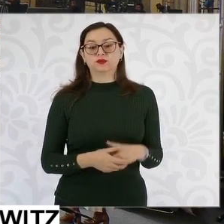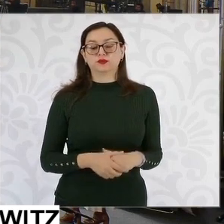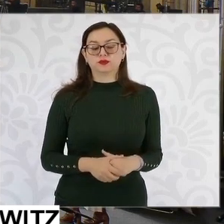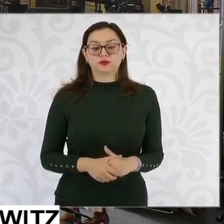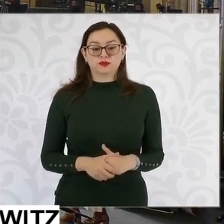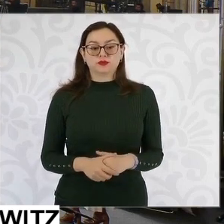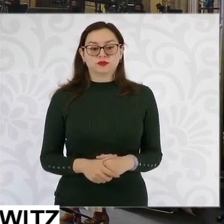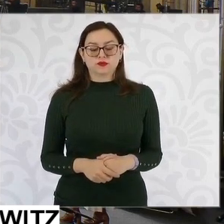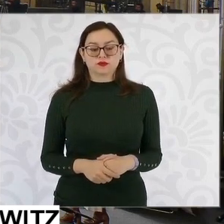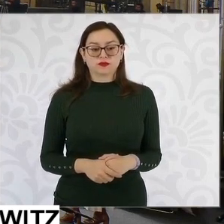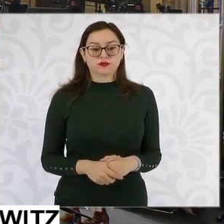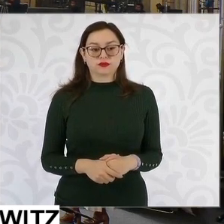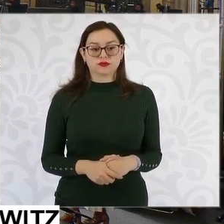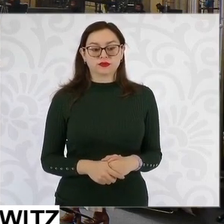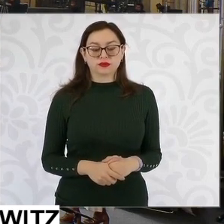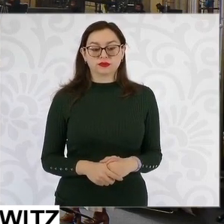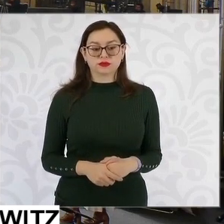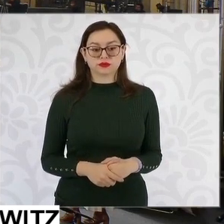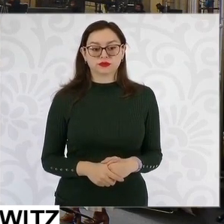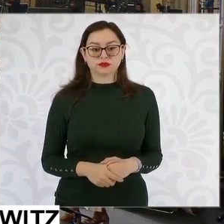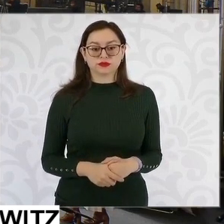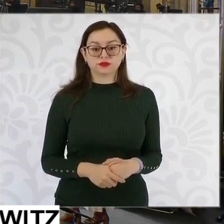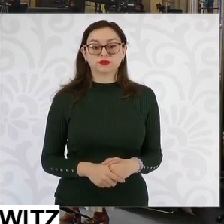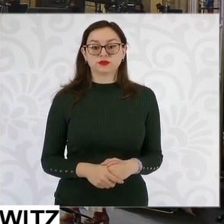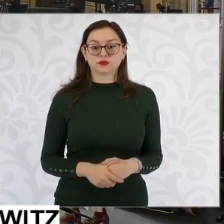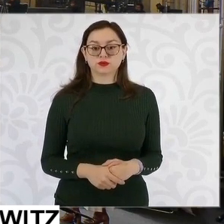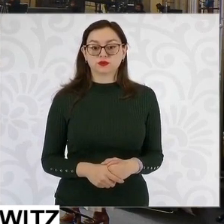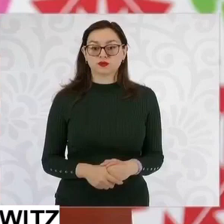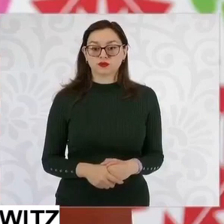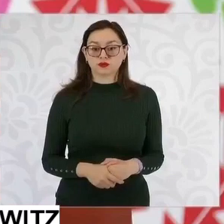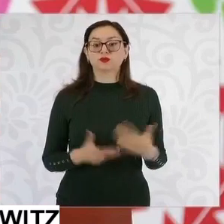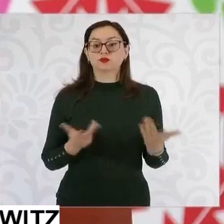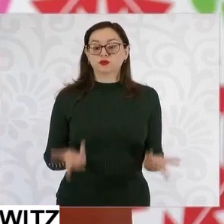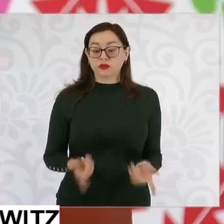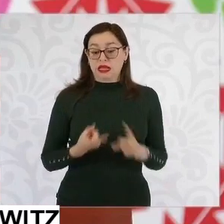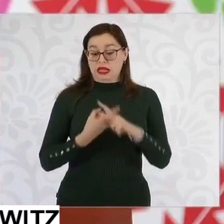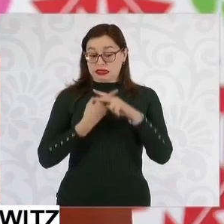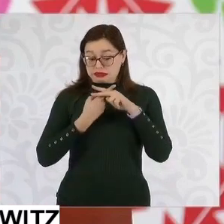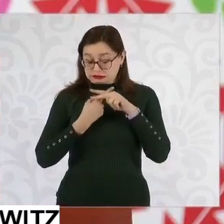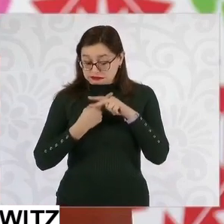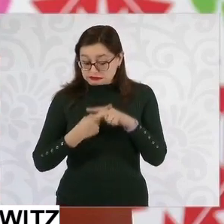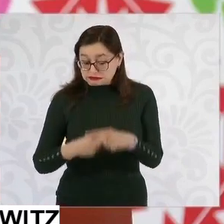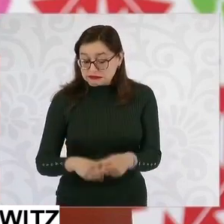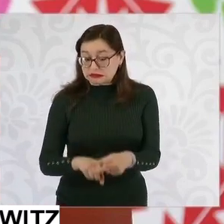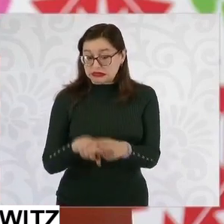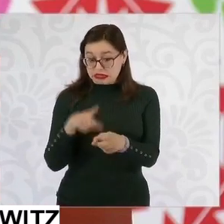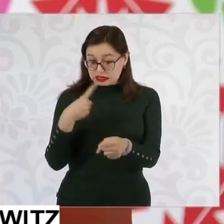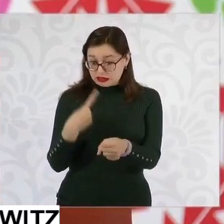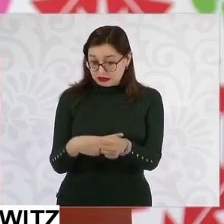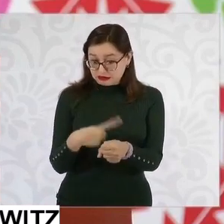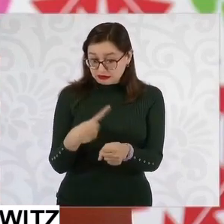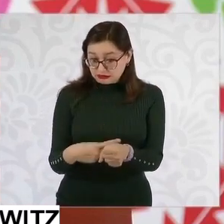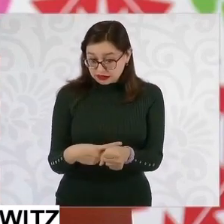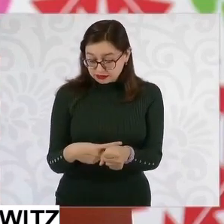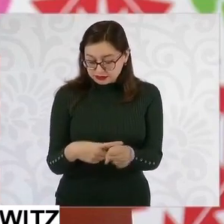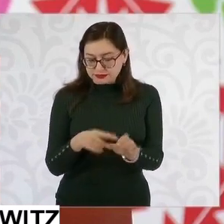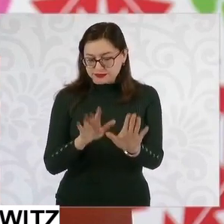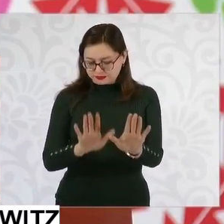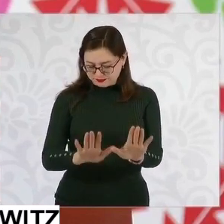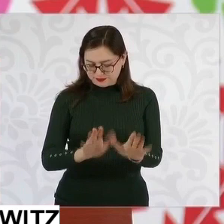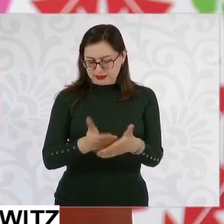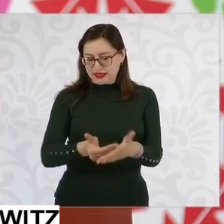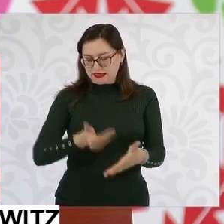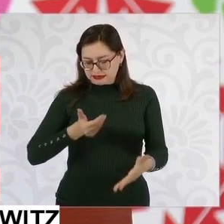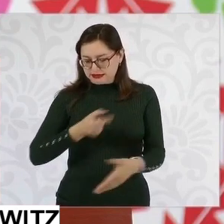Para que se pueda decir que existe un brote, les recuerdo que la Secretaría de Salud tiene